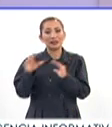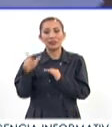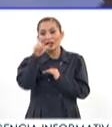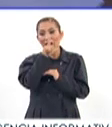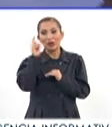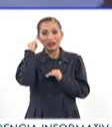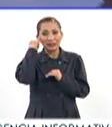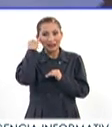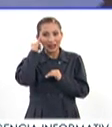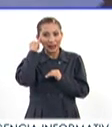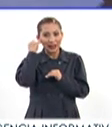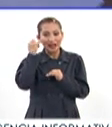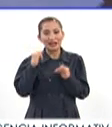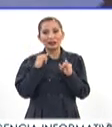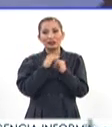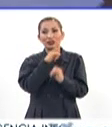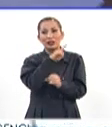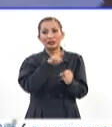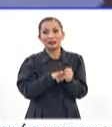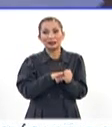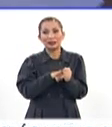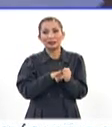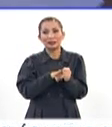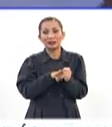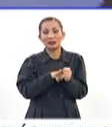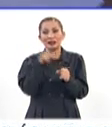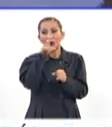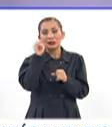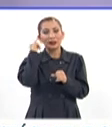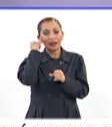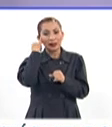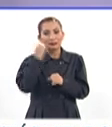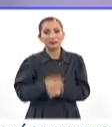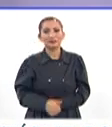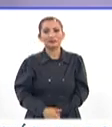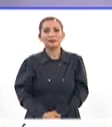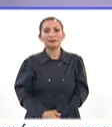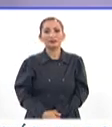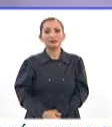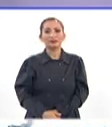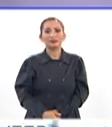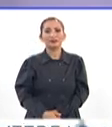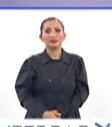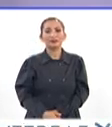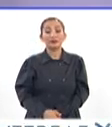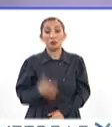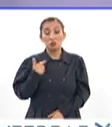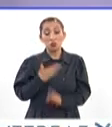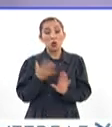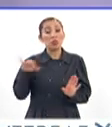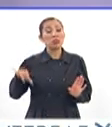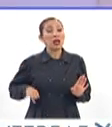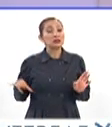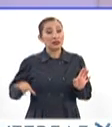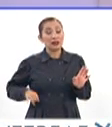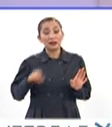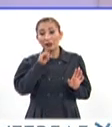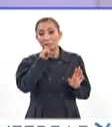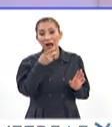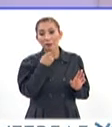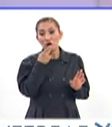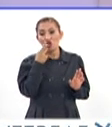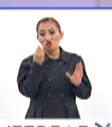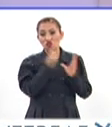de lenguas indígenas del Instituto Nacional de Lenguas Indígenas. Precisamente debe ser muy interesante también hablar de